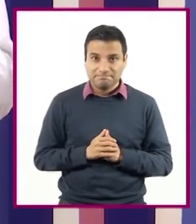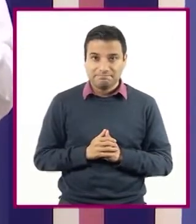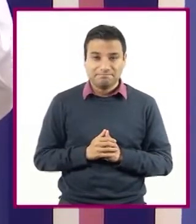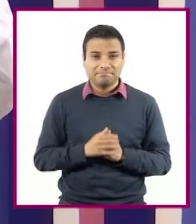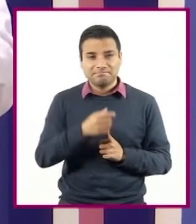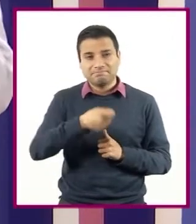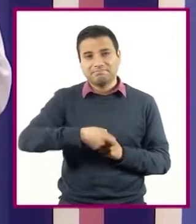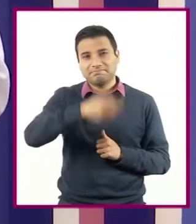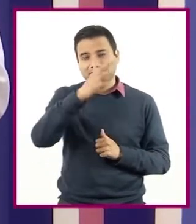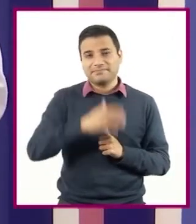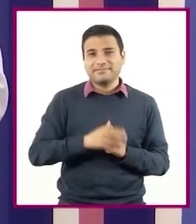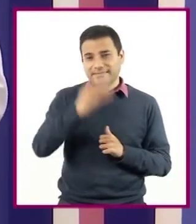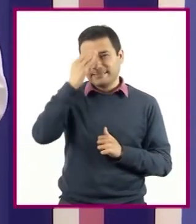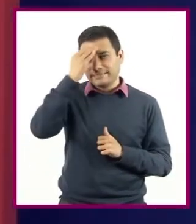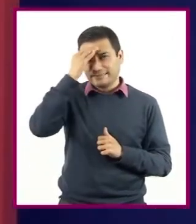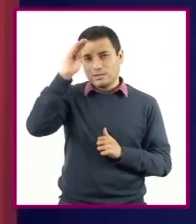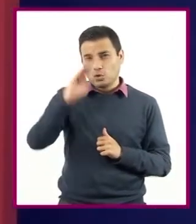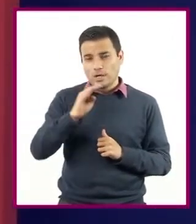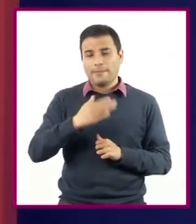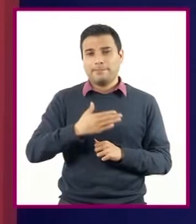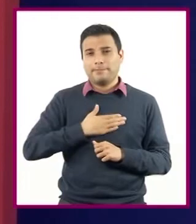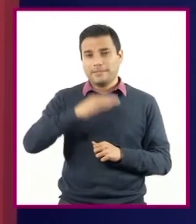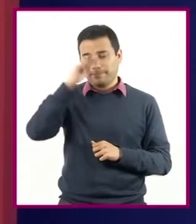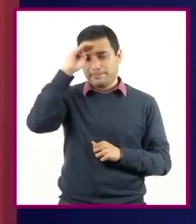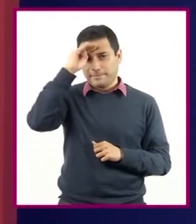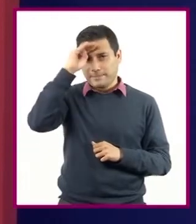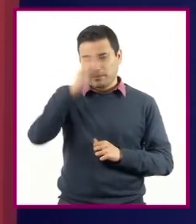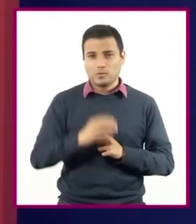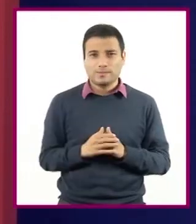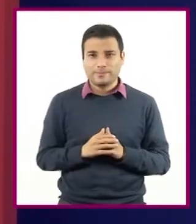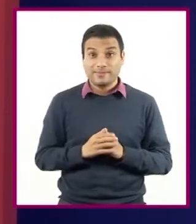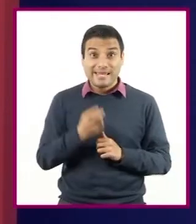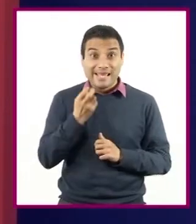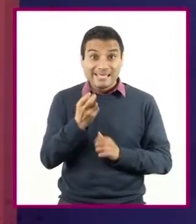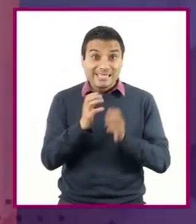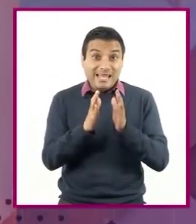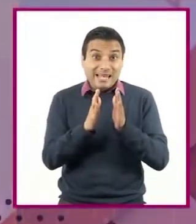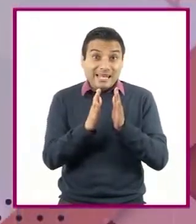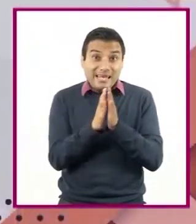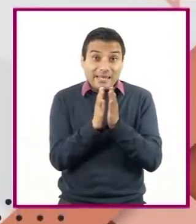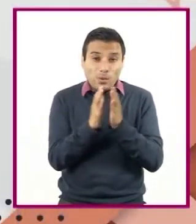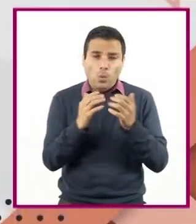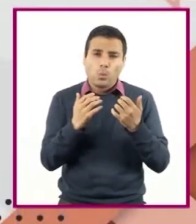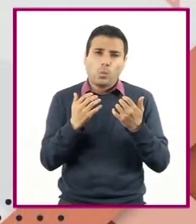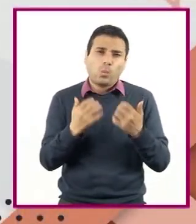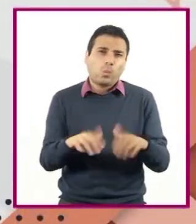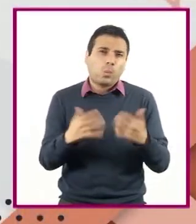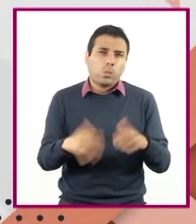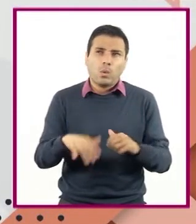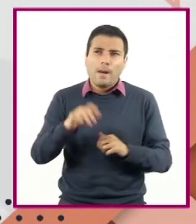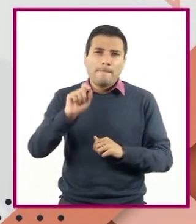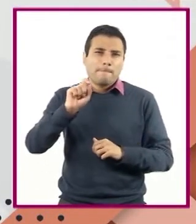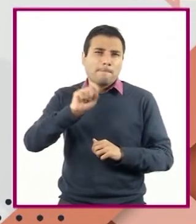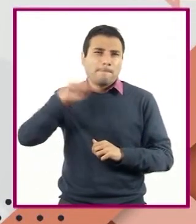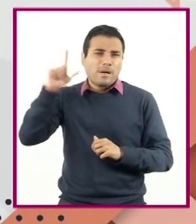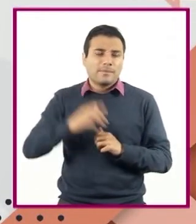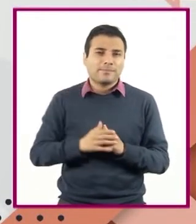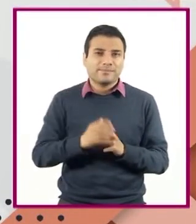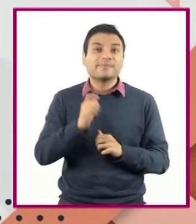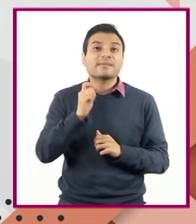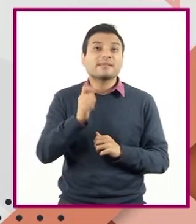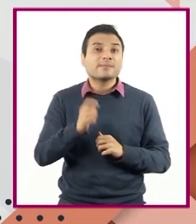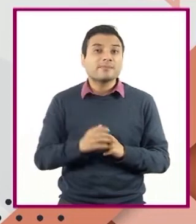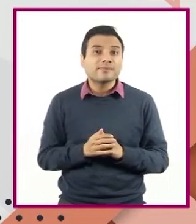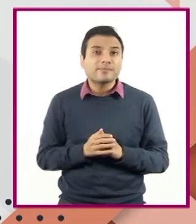de Señora de sus pensamientos. Esta obra para muchas personas simboliza una representación de la lucha entre